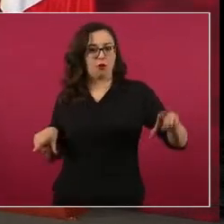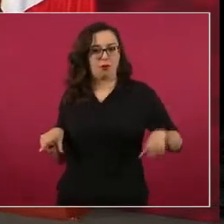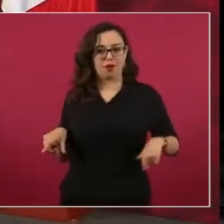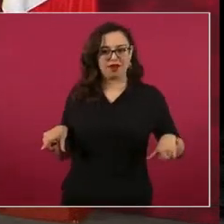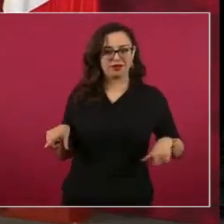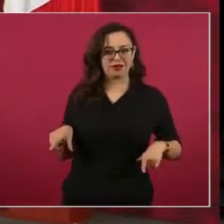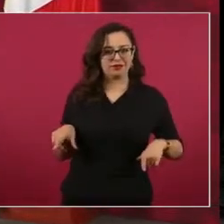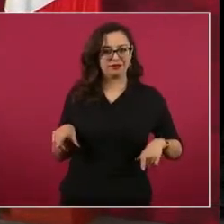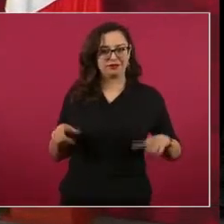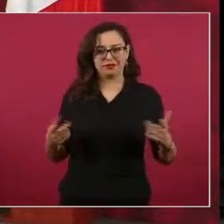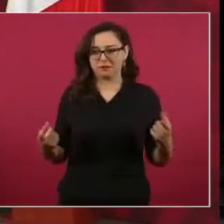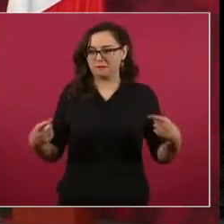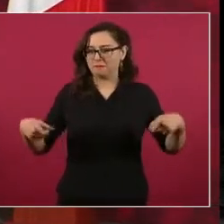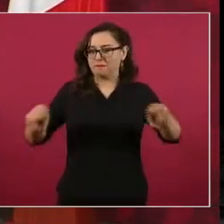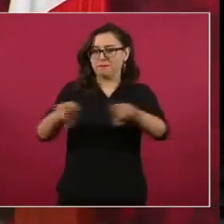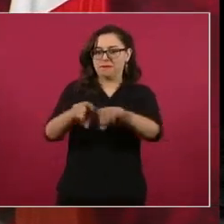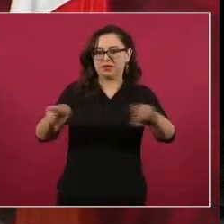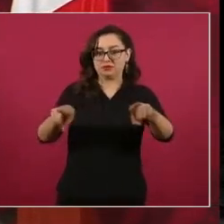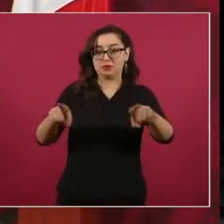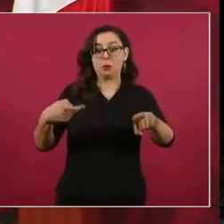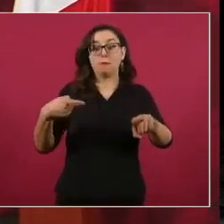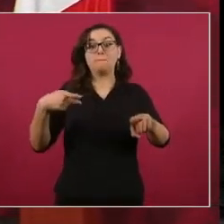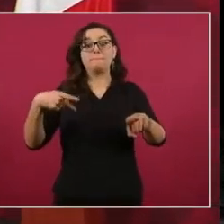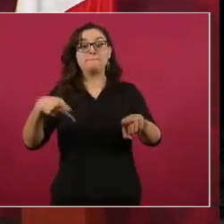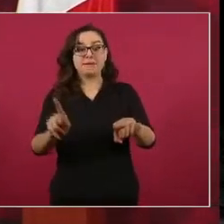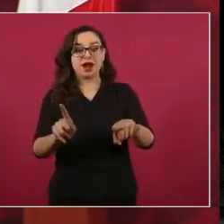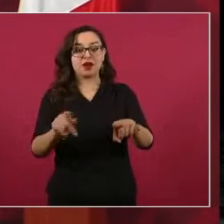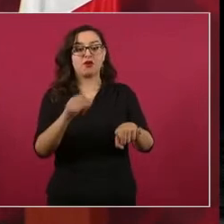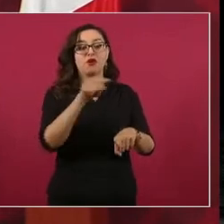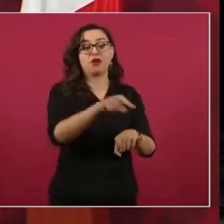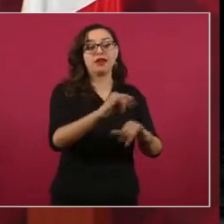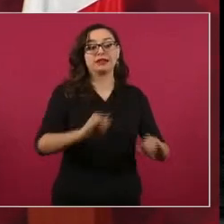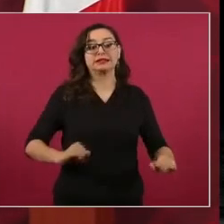privadas nacionales y extranjeras